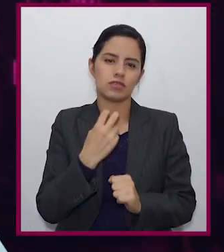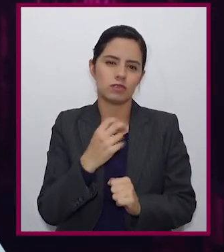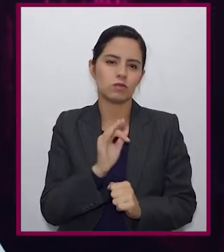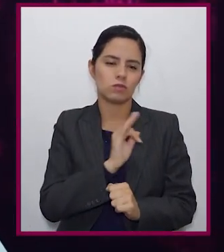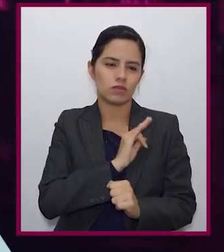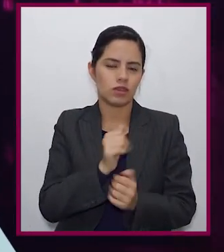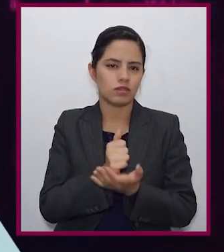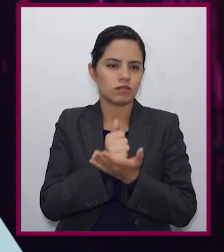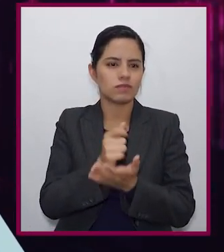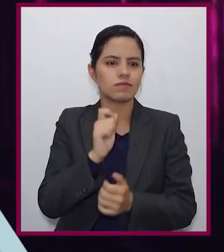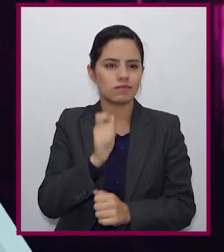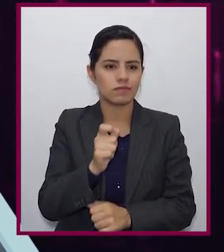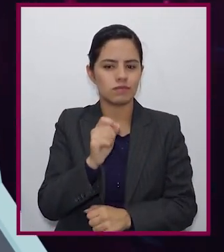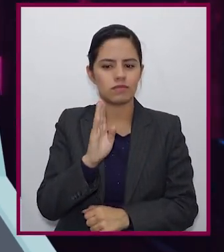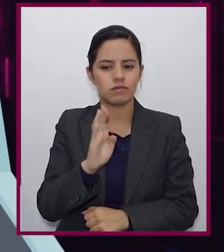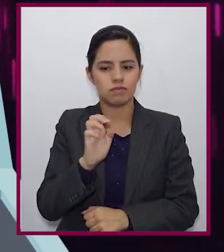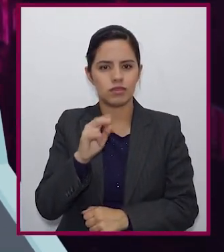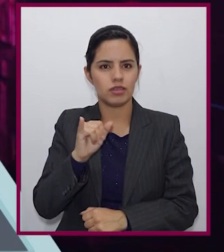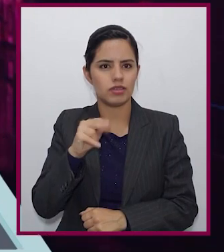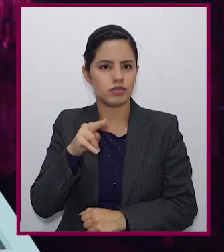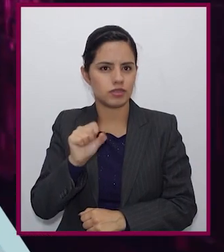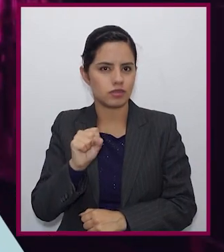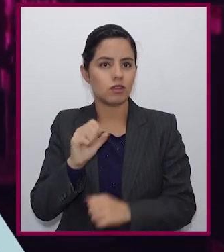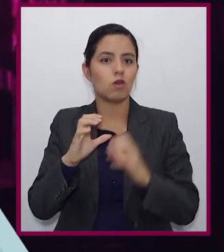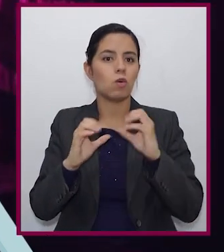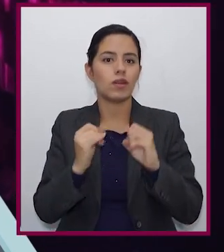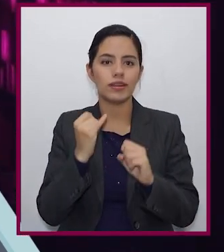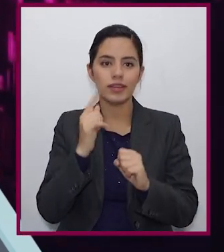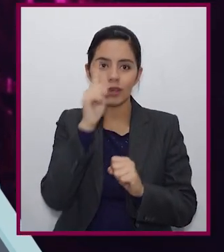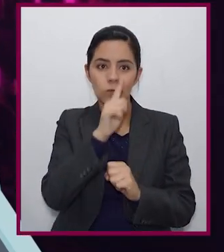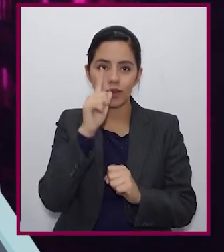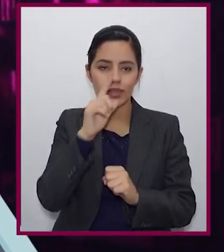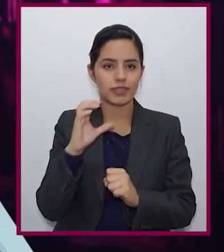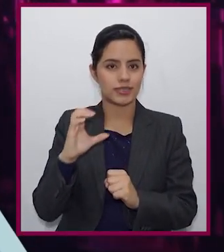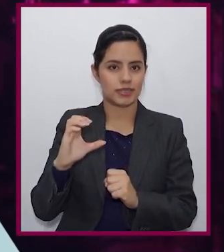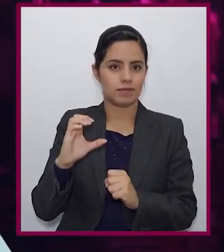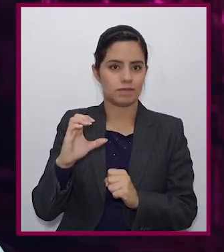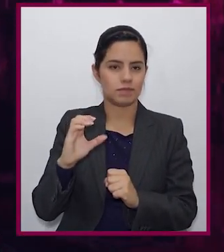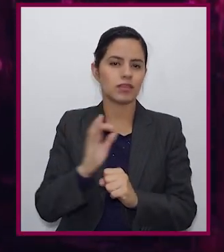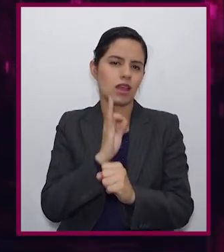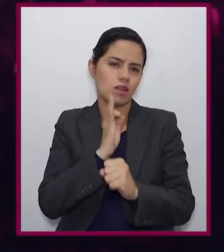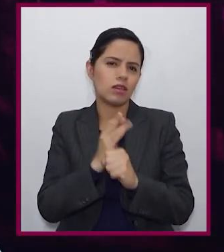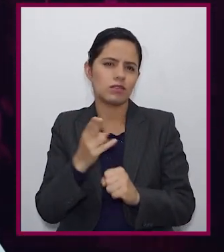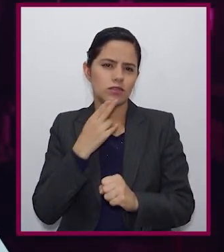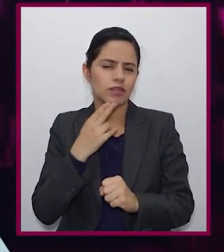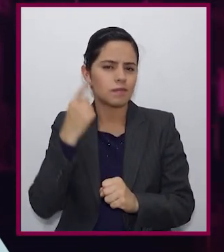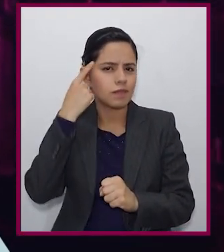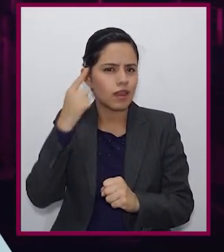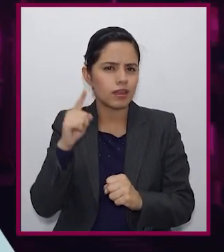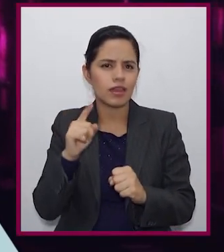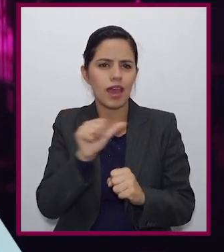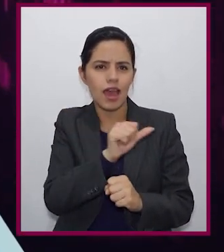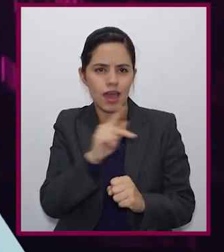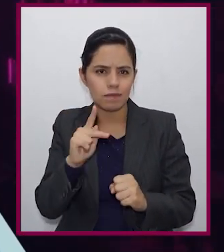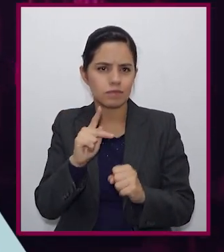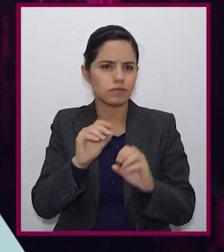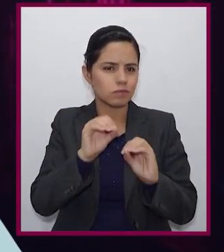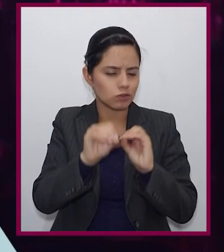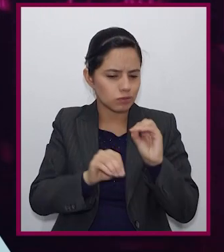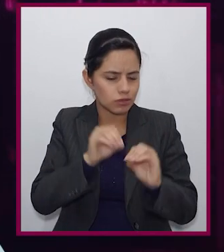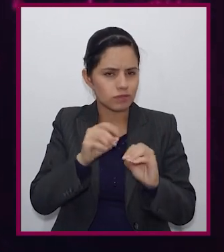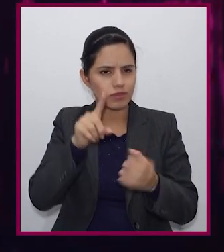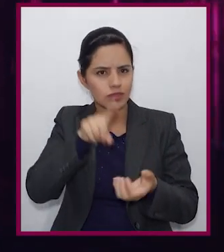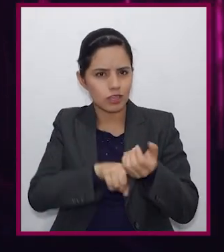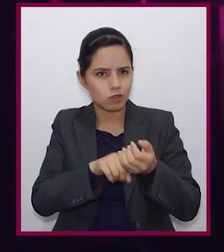funcionales. Son el llamado BASIC o lenguaje C. Todavía se utiliza con frecuencia para programar ciertas